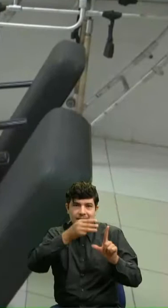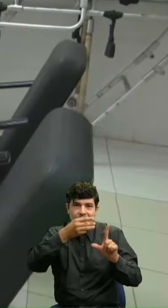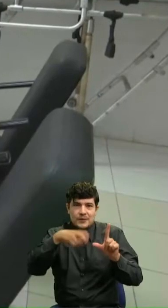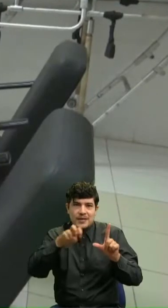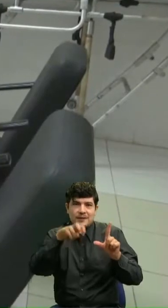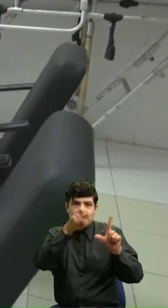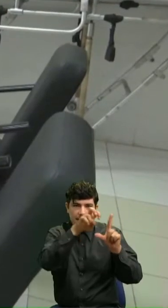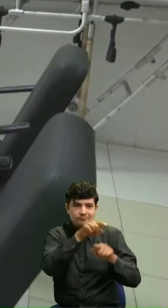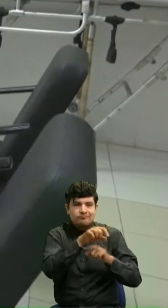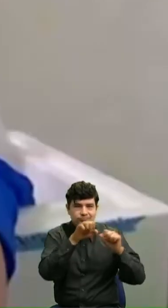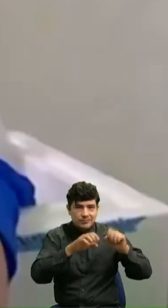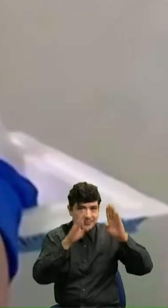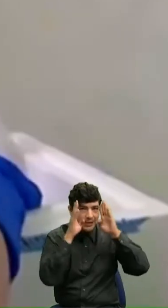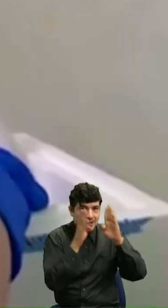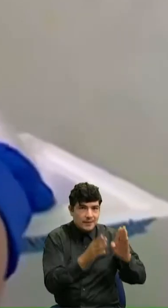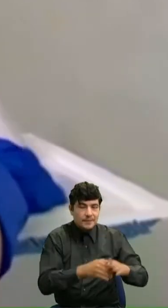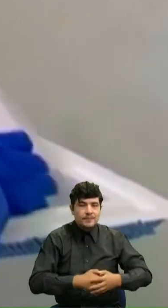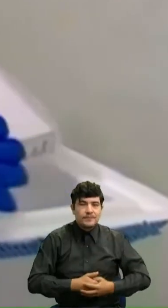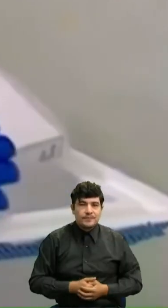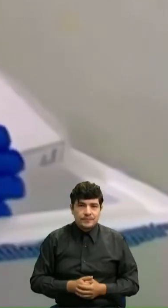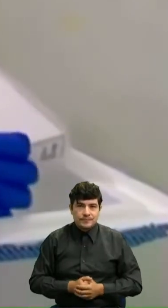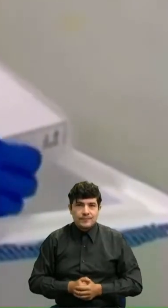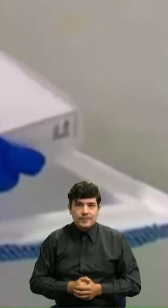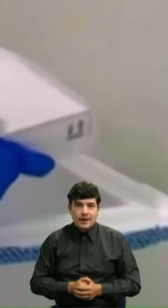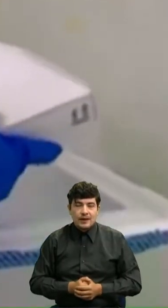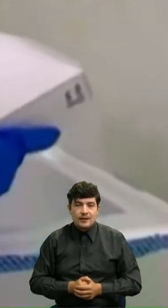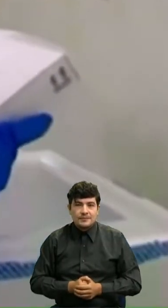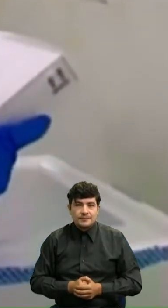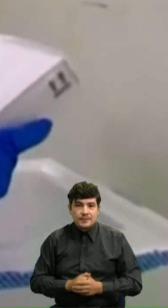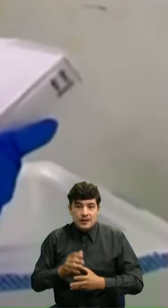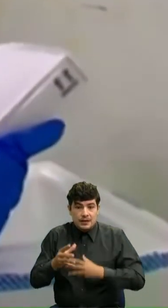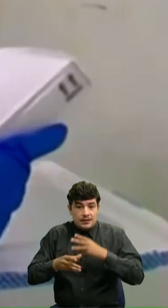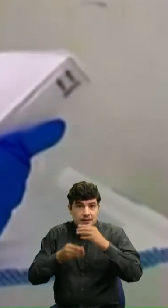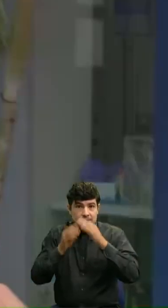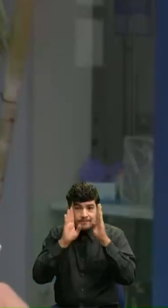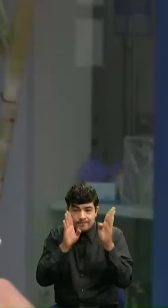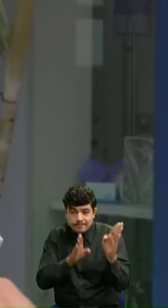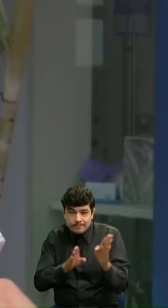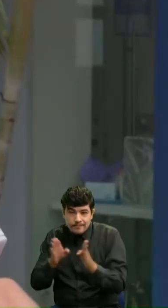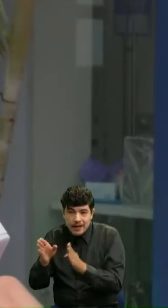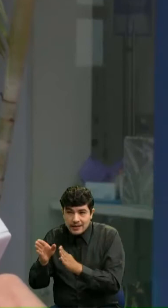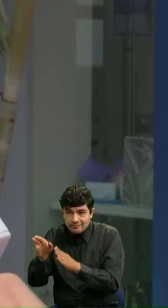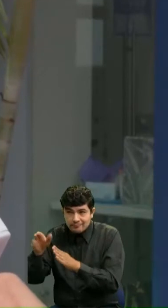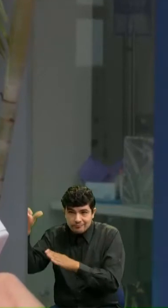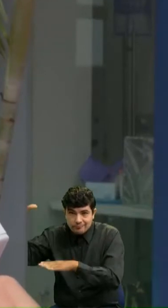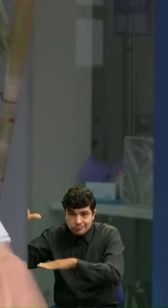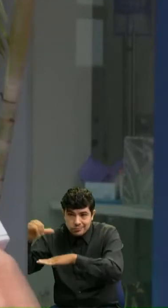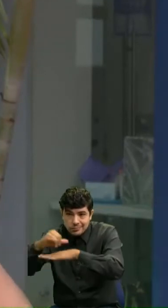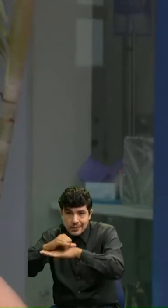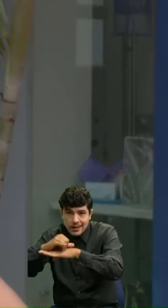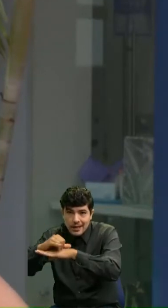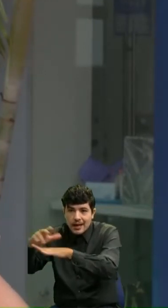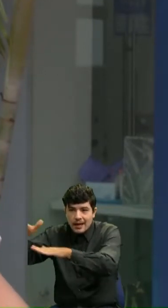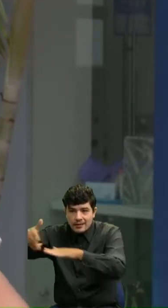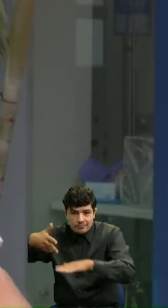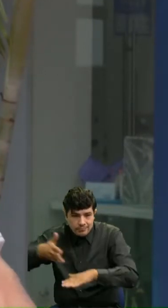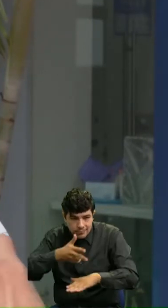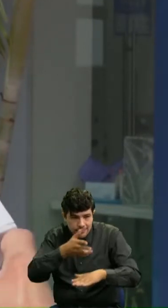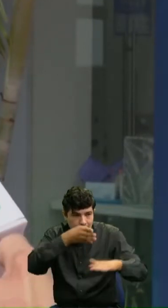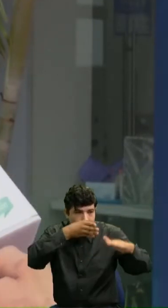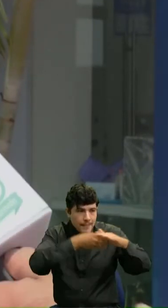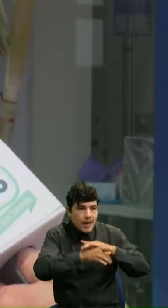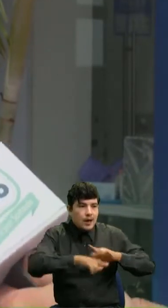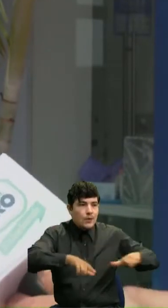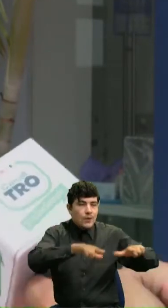para el traslado de la cadena de frío una llegan de bucaramanga llegan acá nosotros a la